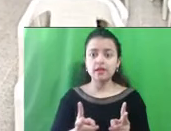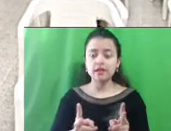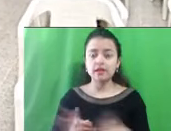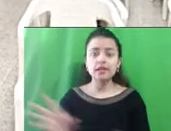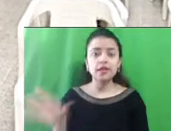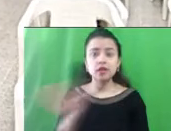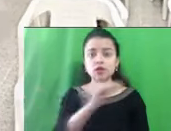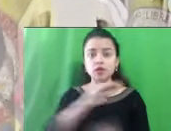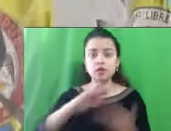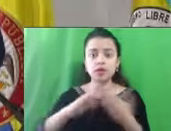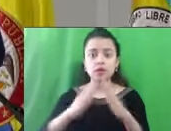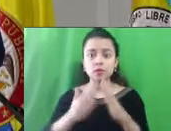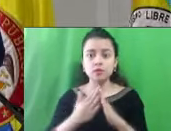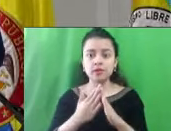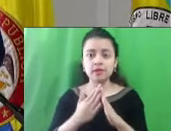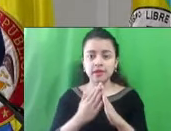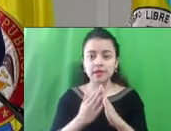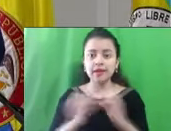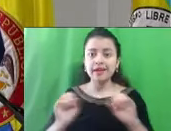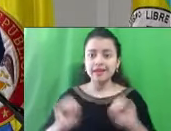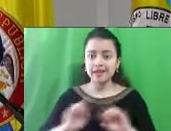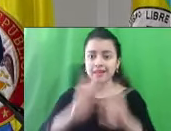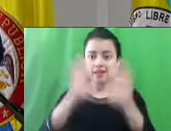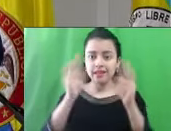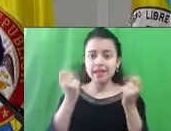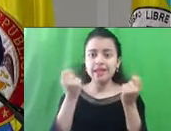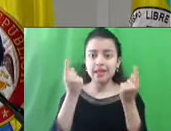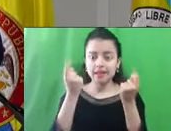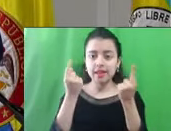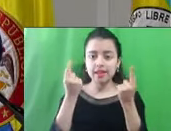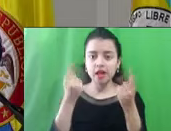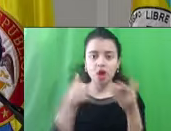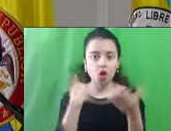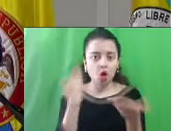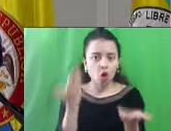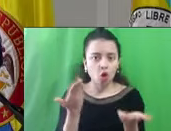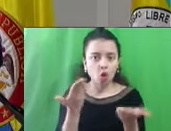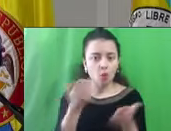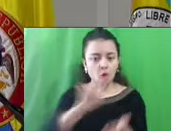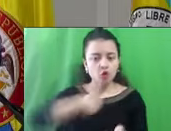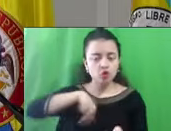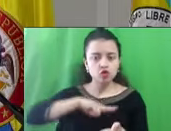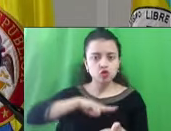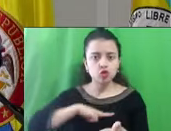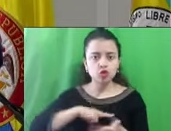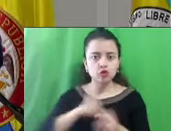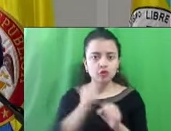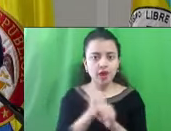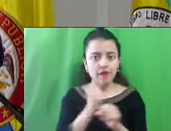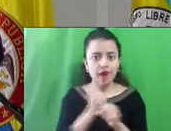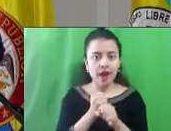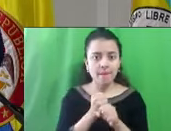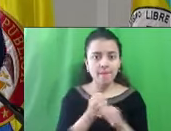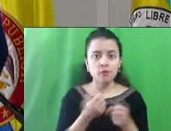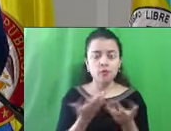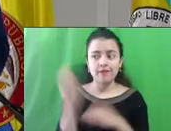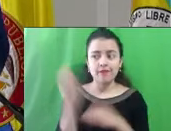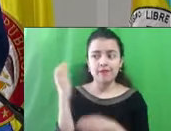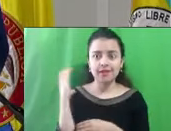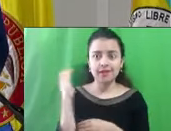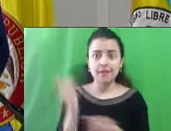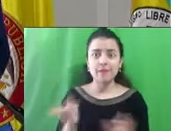alumnos, conozcan cómo se hacen las gestiones, de qué está encargada la empresa Aguas de Facatativá, no solamente lo que alcanzamos a